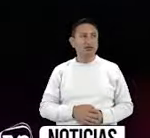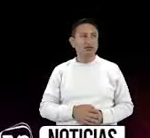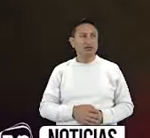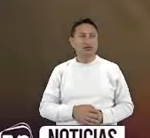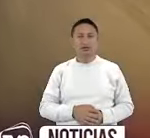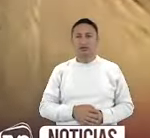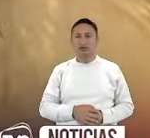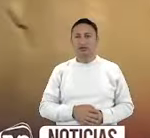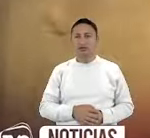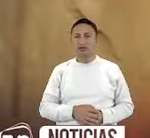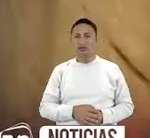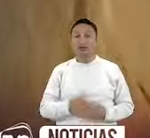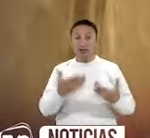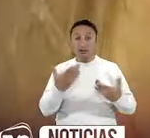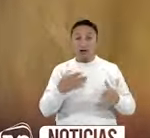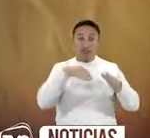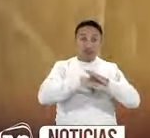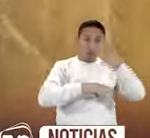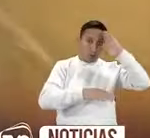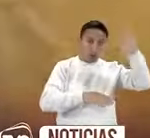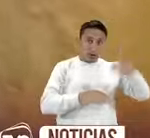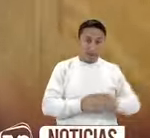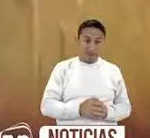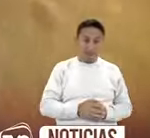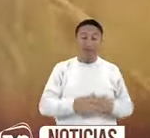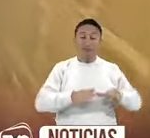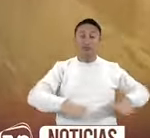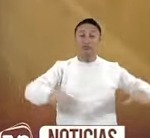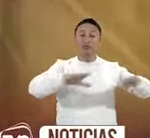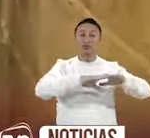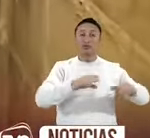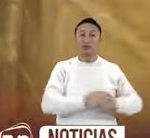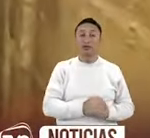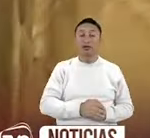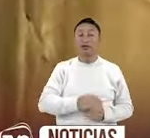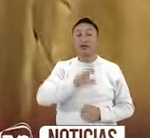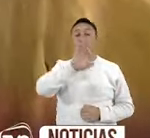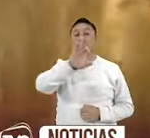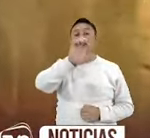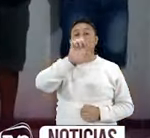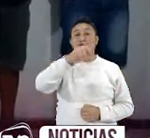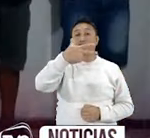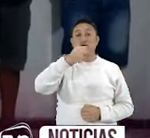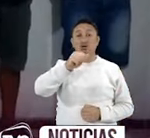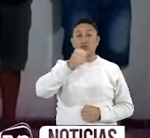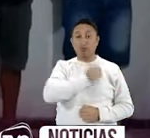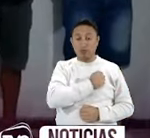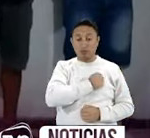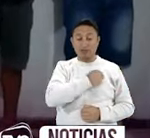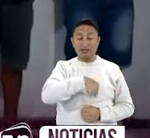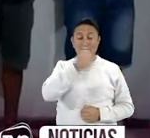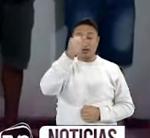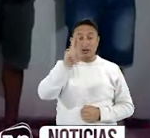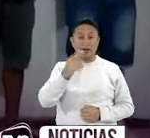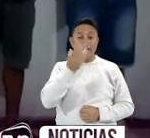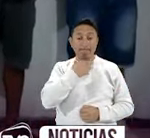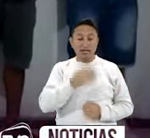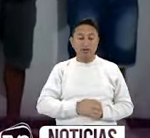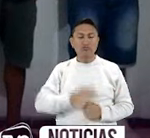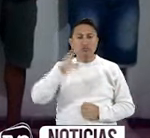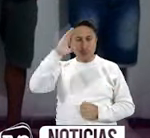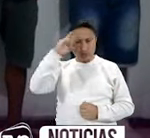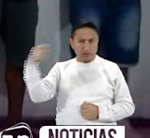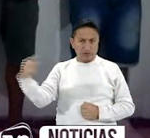tras una intervención policial en flagrancia en el sector conocido como Techo Propio al sur de Ambato. Agentes de la judicial de Tungurahua desarticularon una